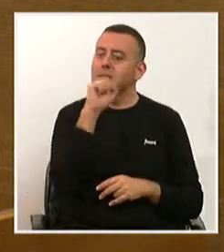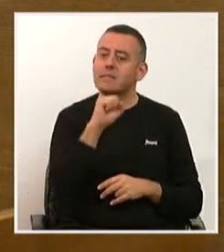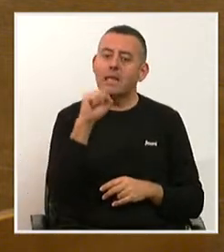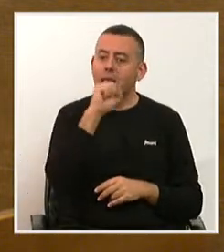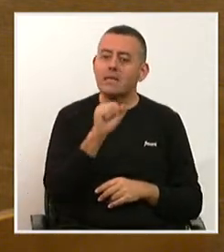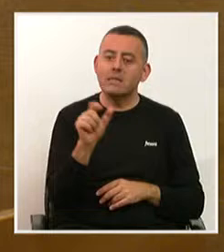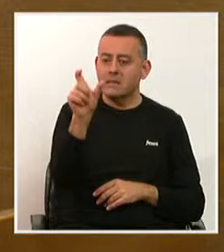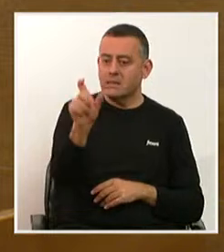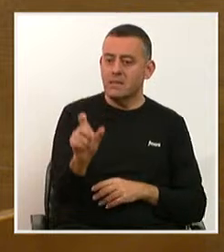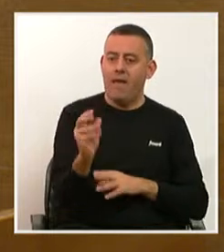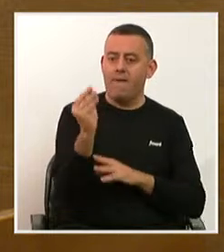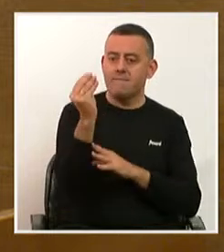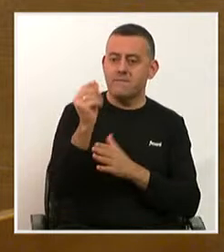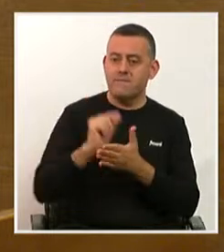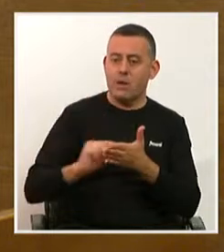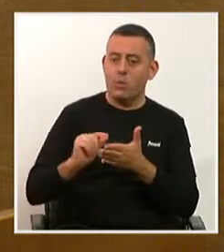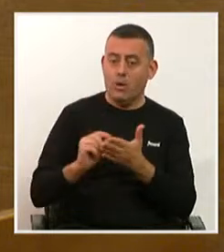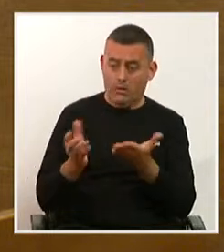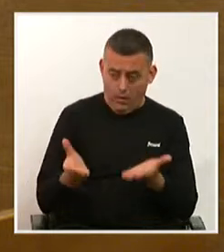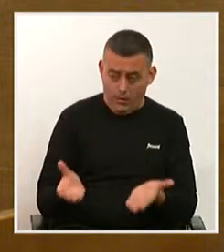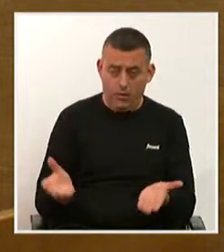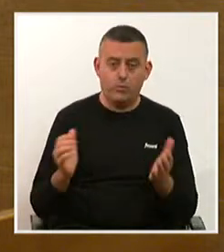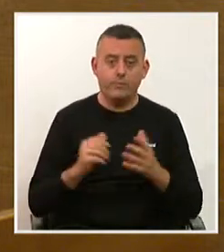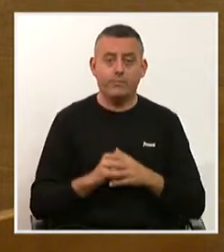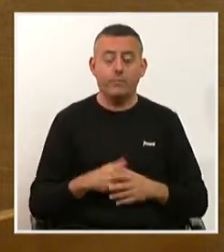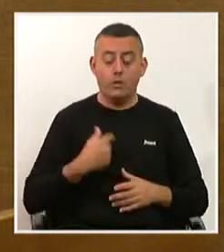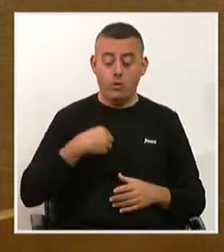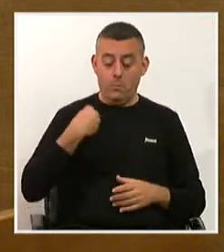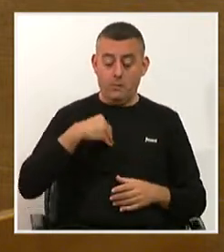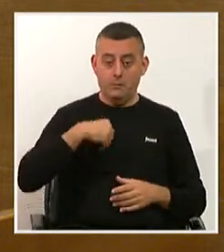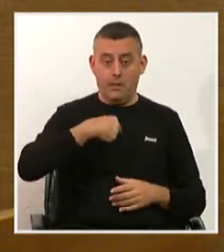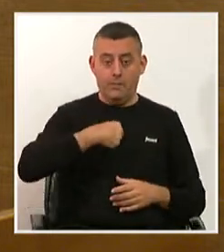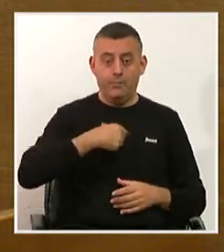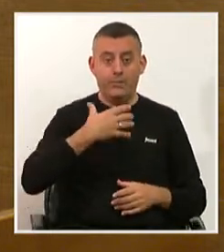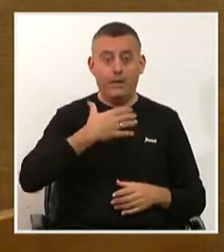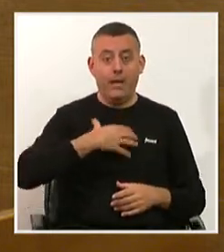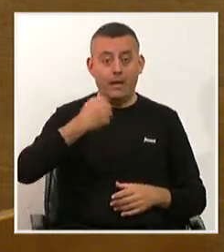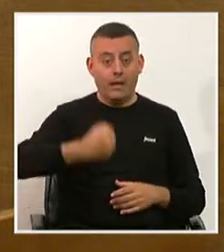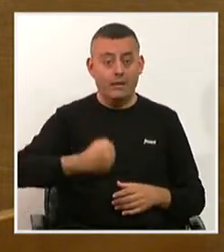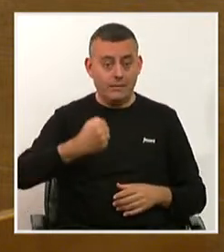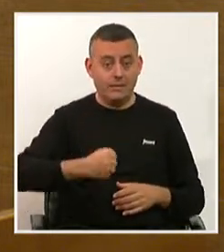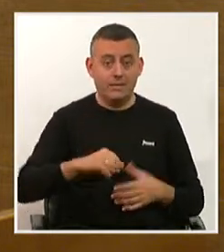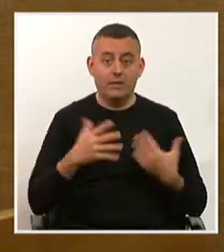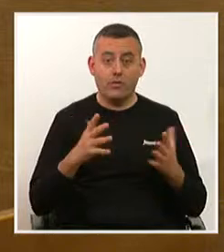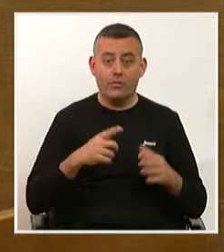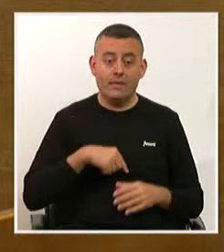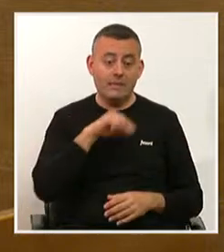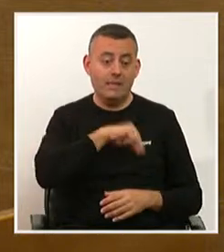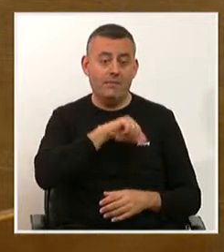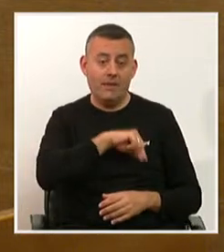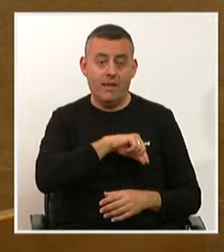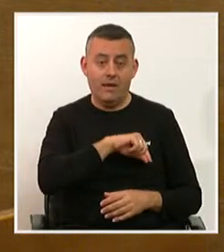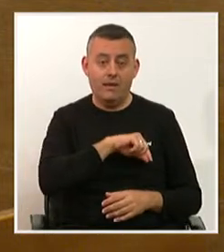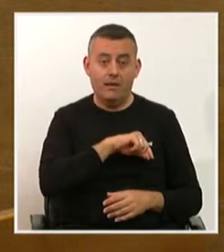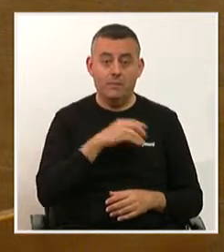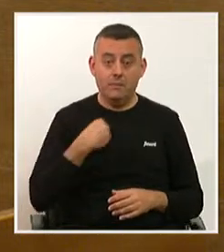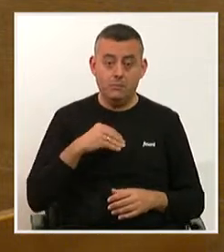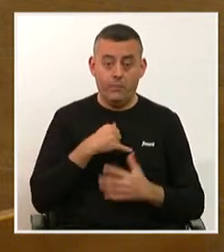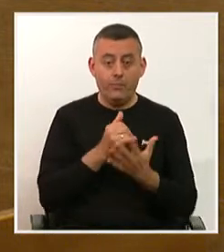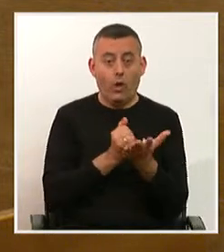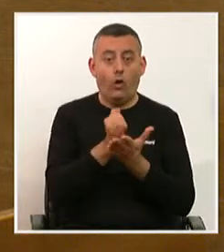est Mire señora yo del de un que la